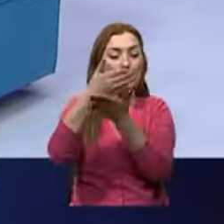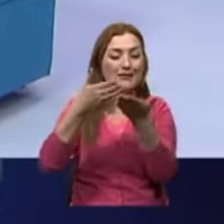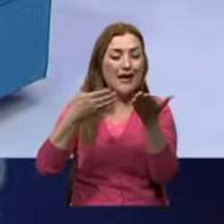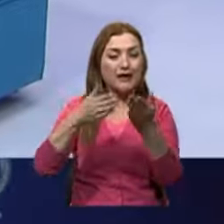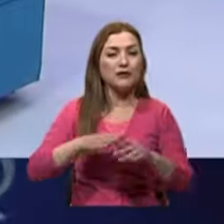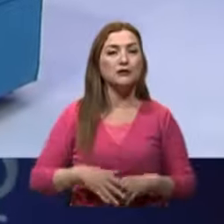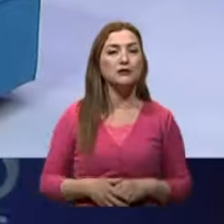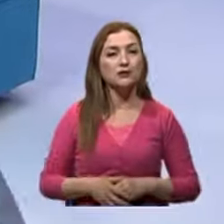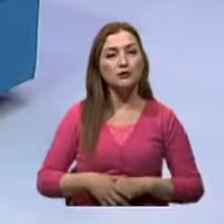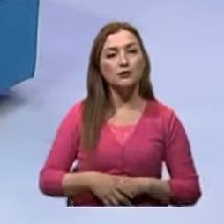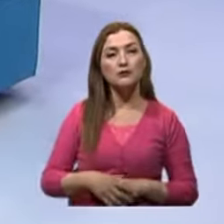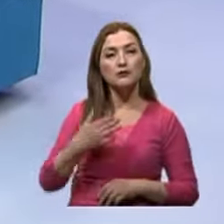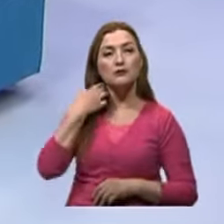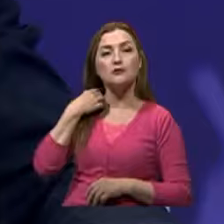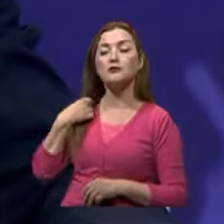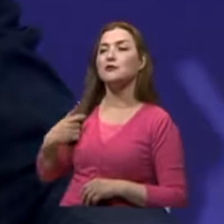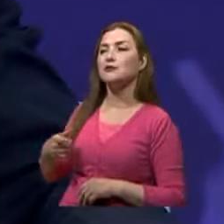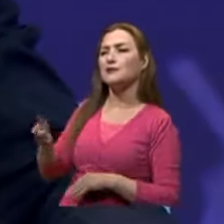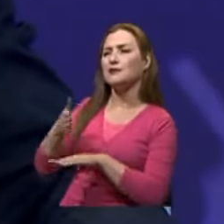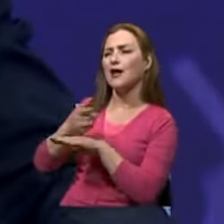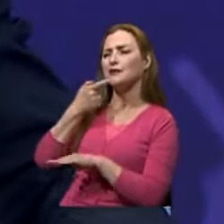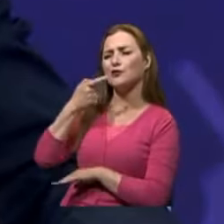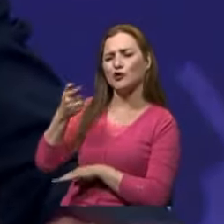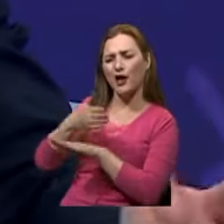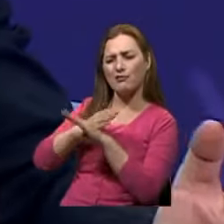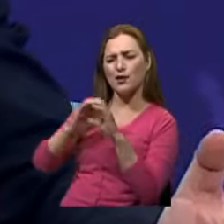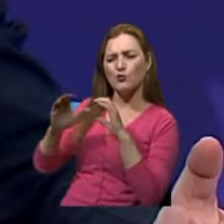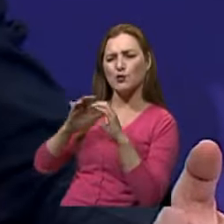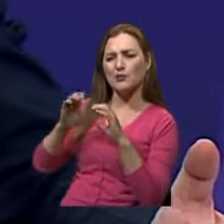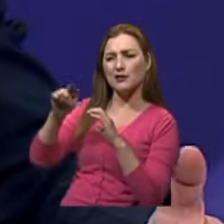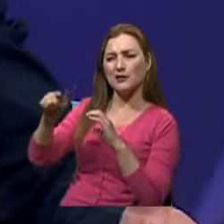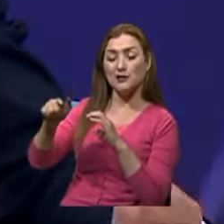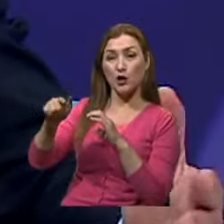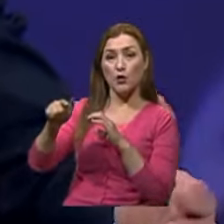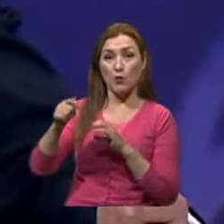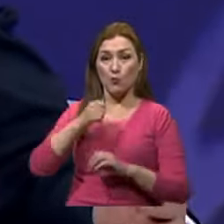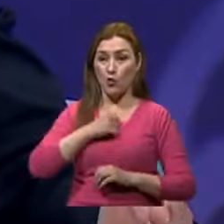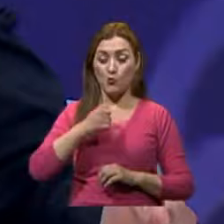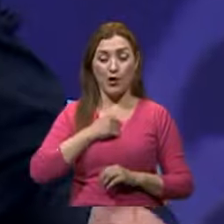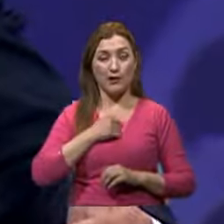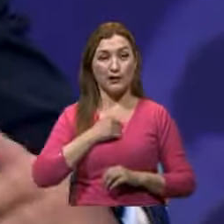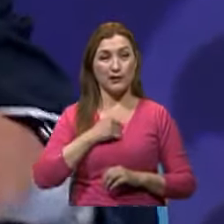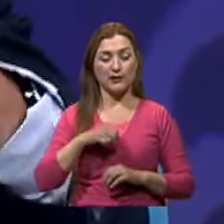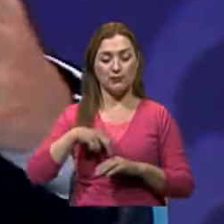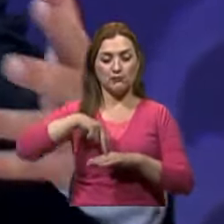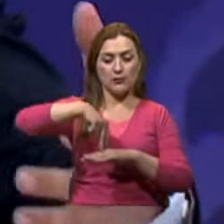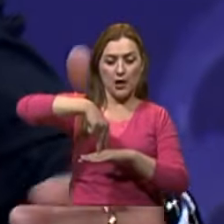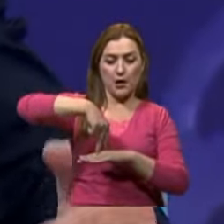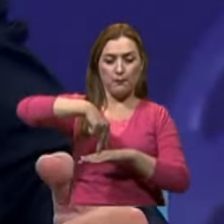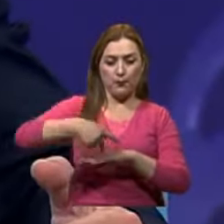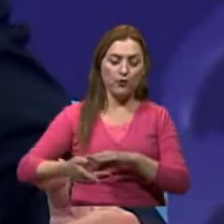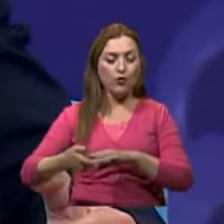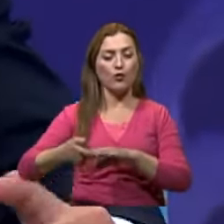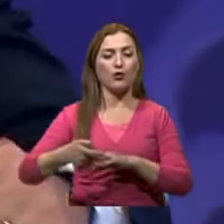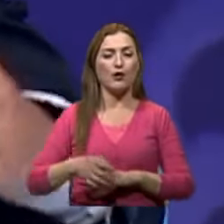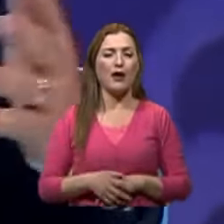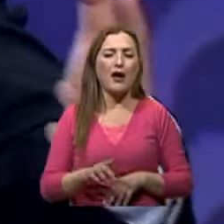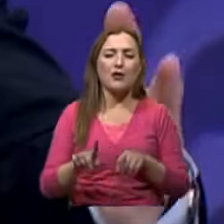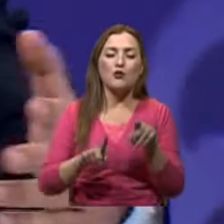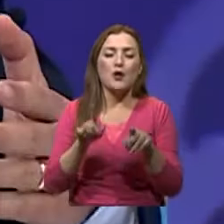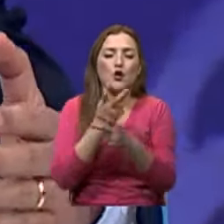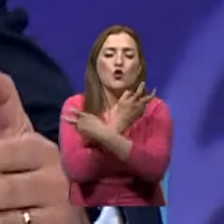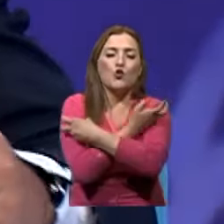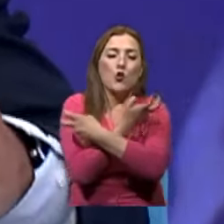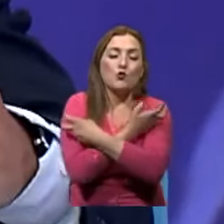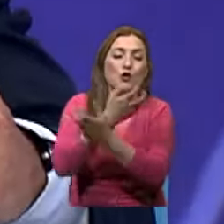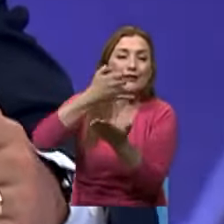Y esa, conversábamos tras cámaras, esa caída fue desde su propia altura, es decir, muchas veces cuando tenemos los huesos